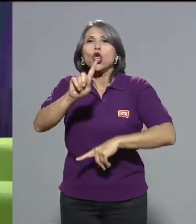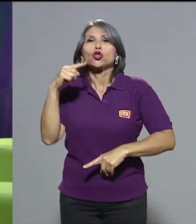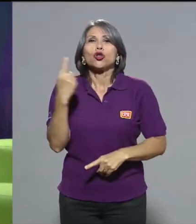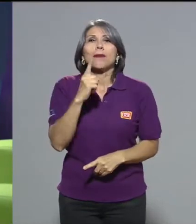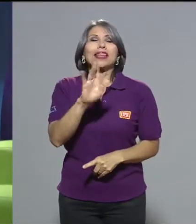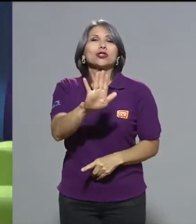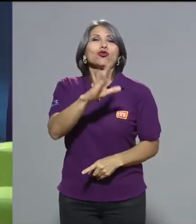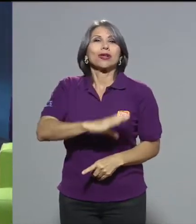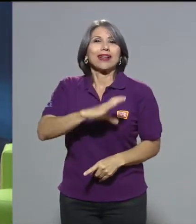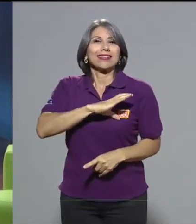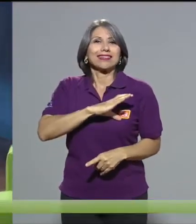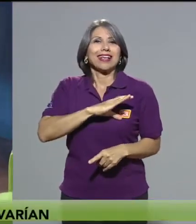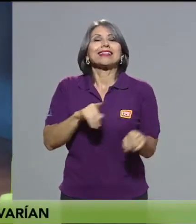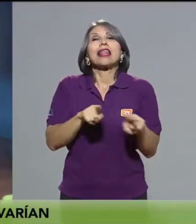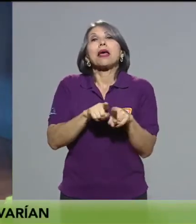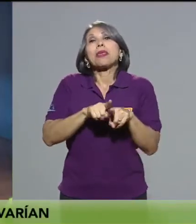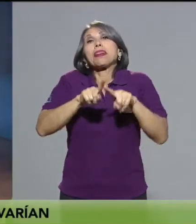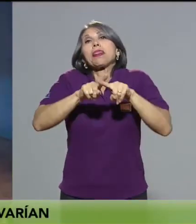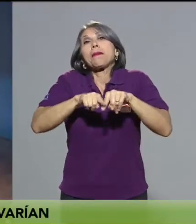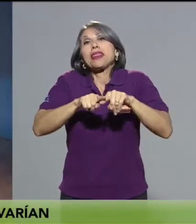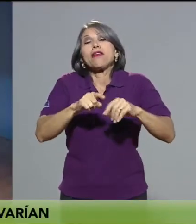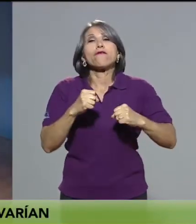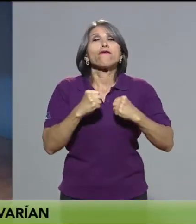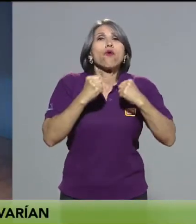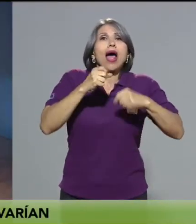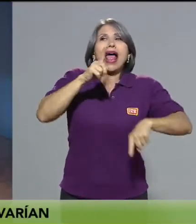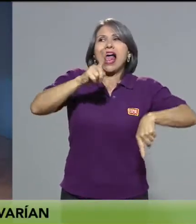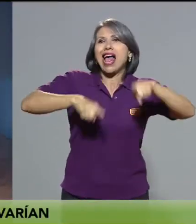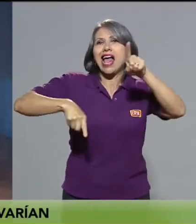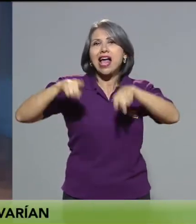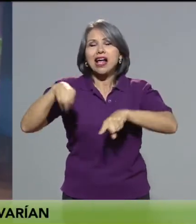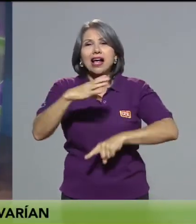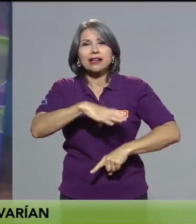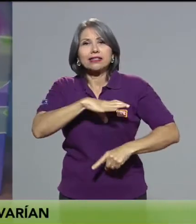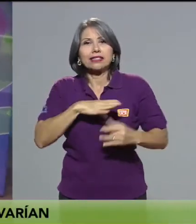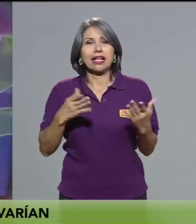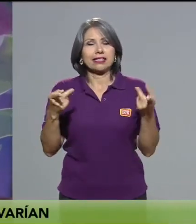intensidad de las características que presenta. Antes era muy fácil,